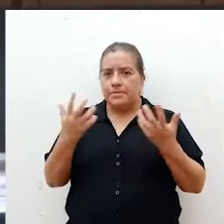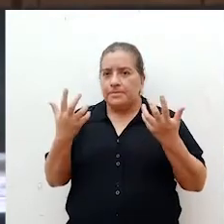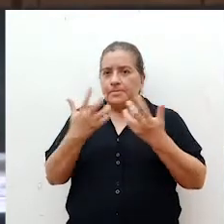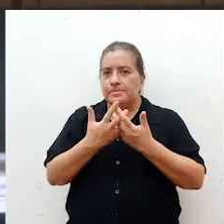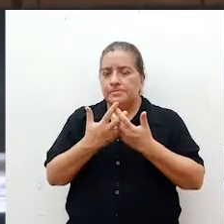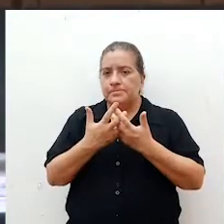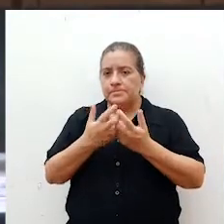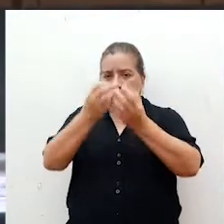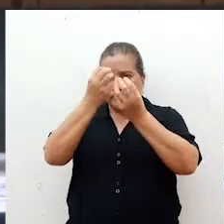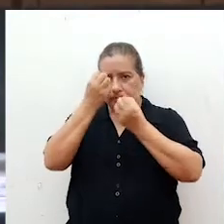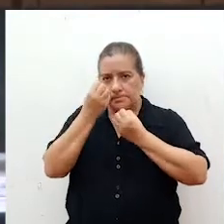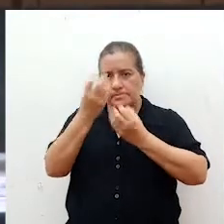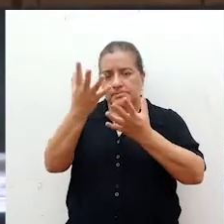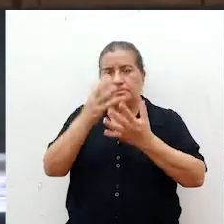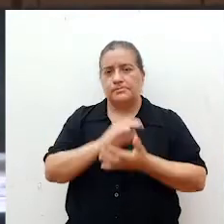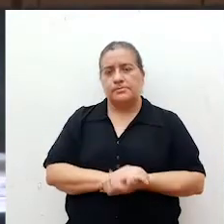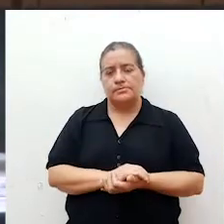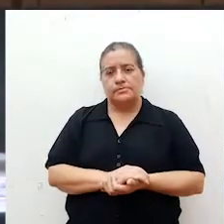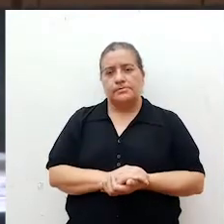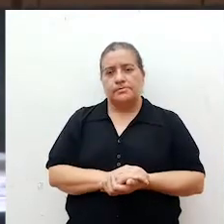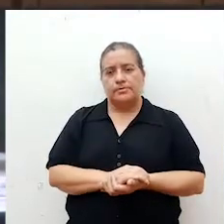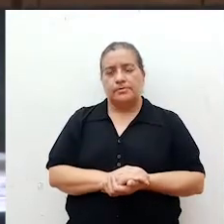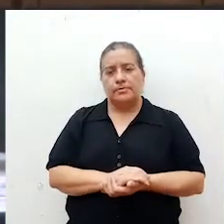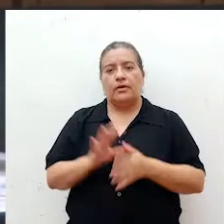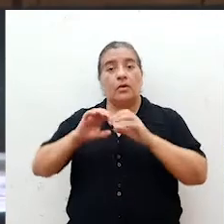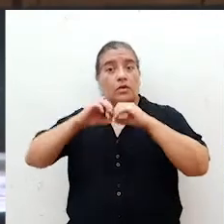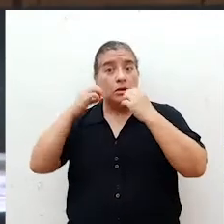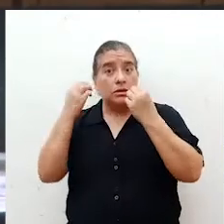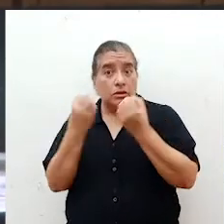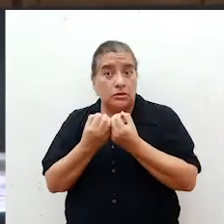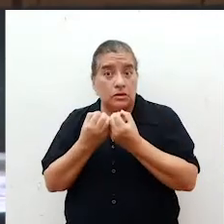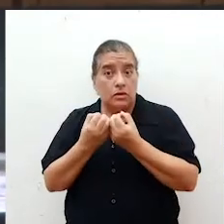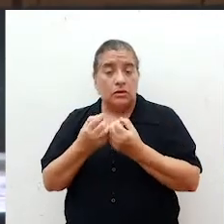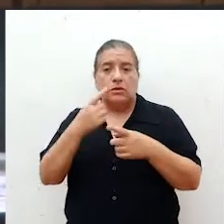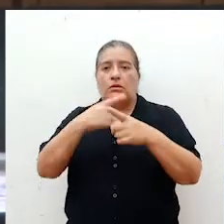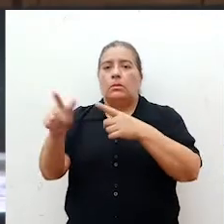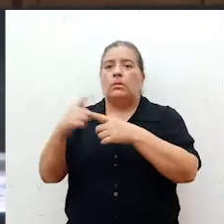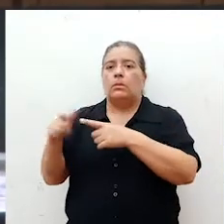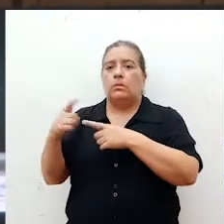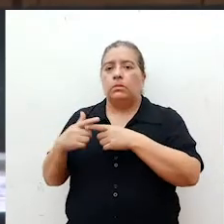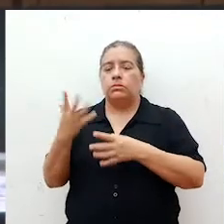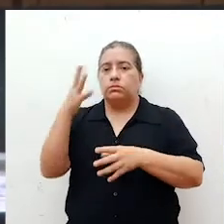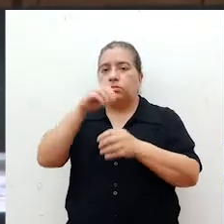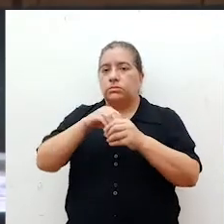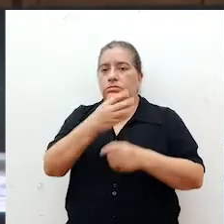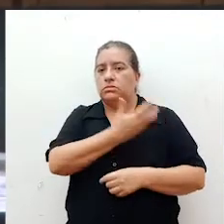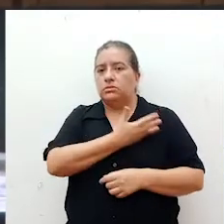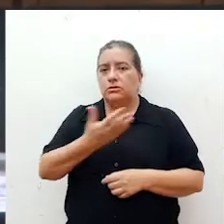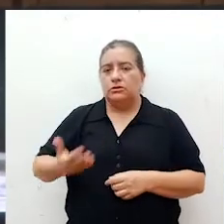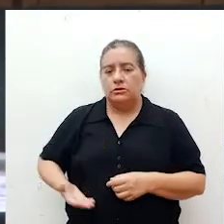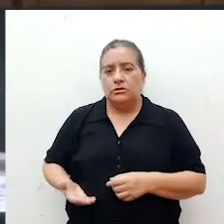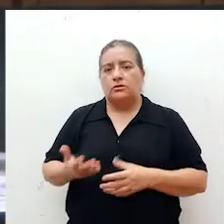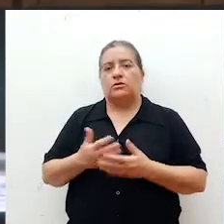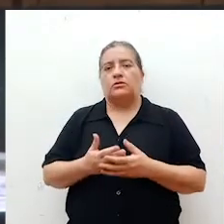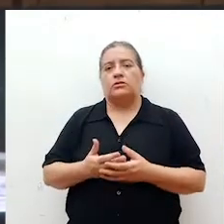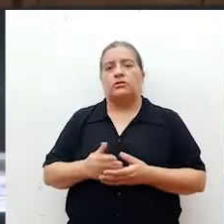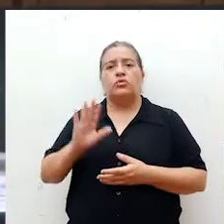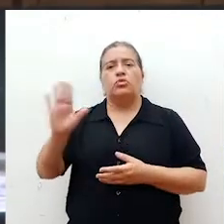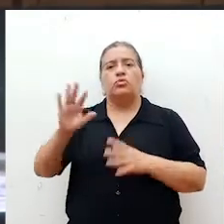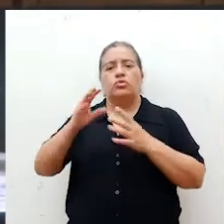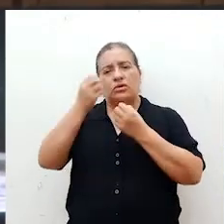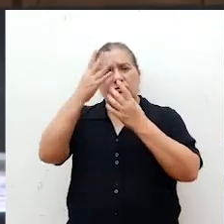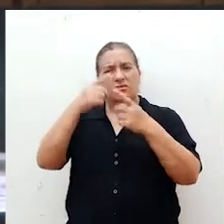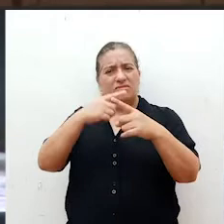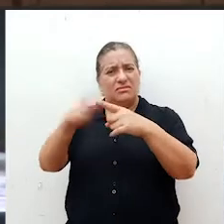calzan. No hemos sido capaces de construir información. No hemos sido capaces de estructurar la información para que a partir de esa estructuración